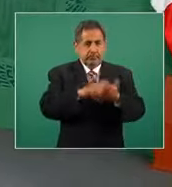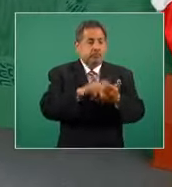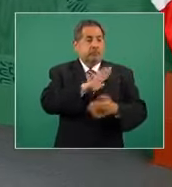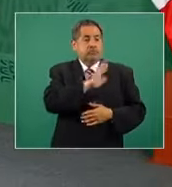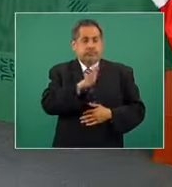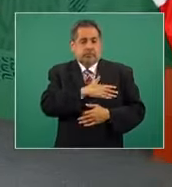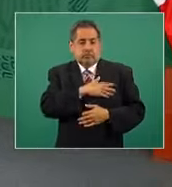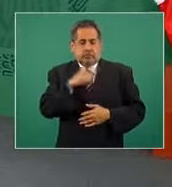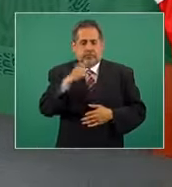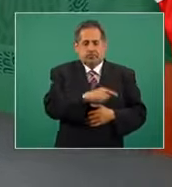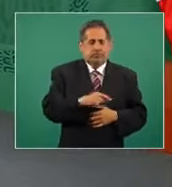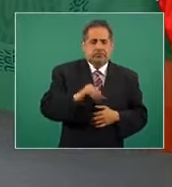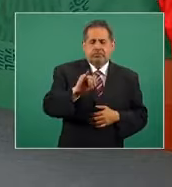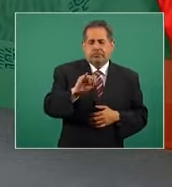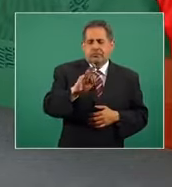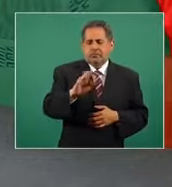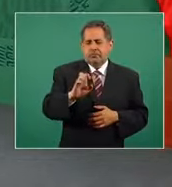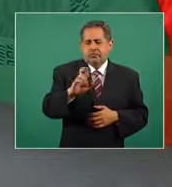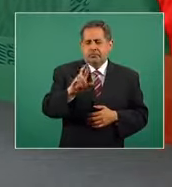española, Iberdrola,